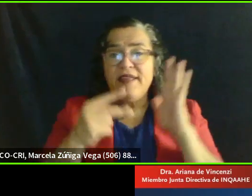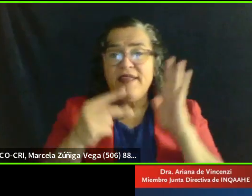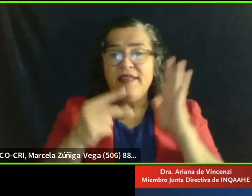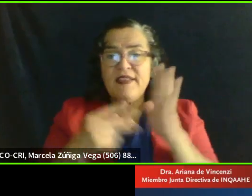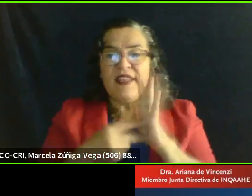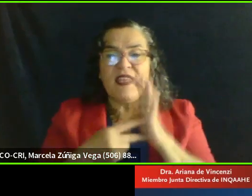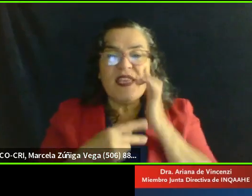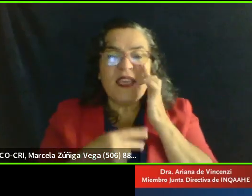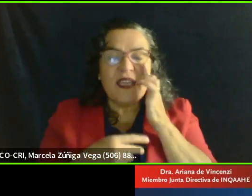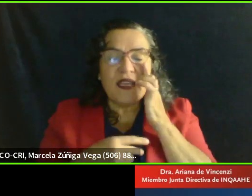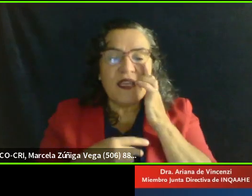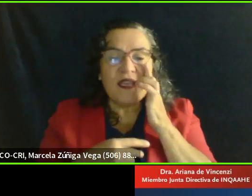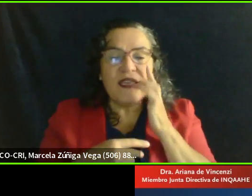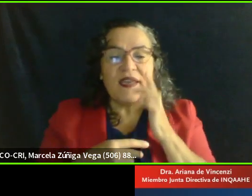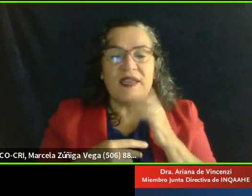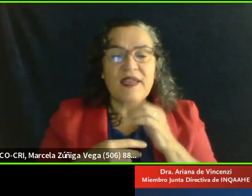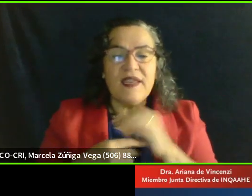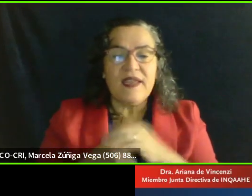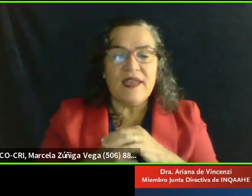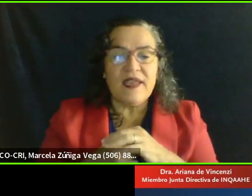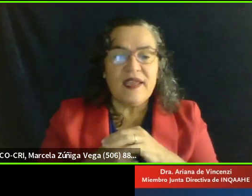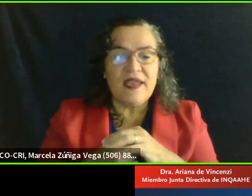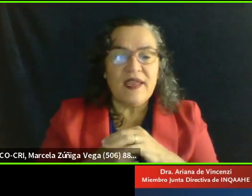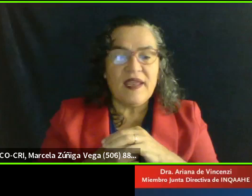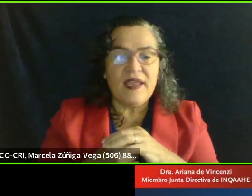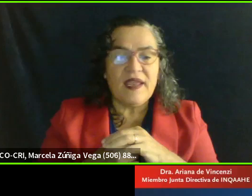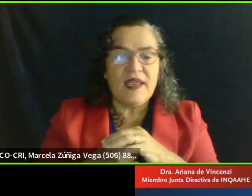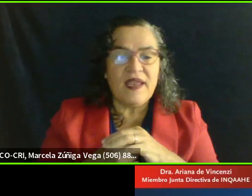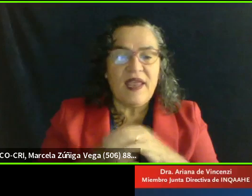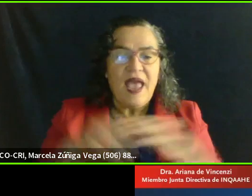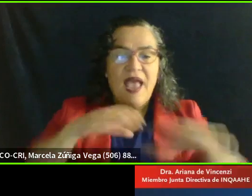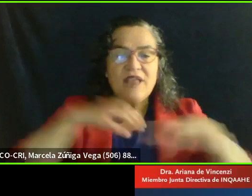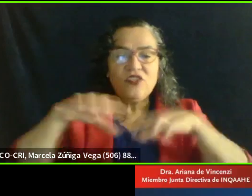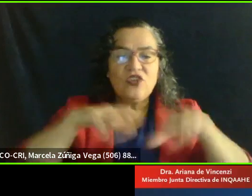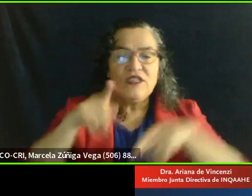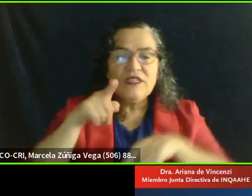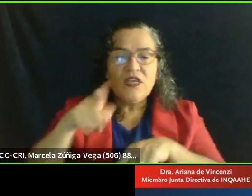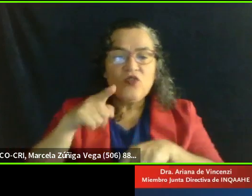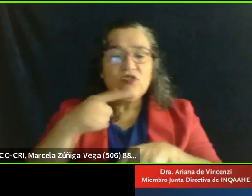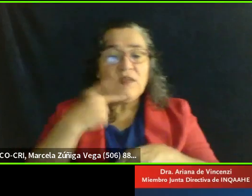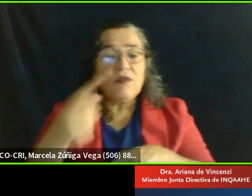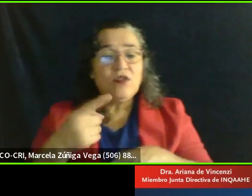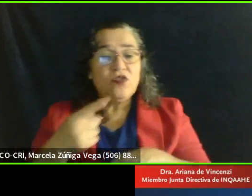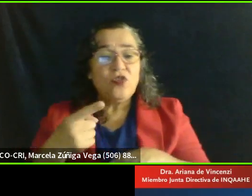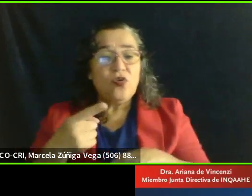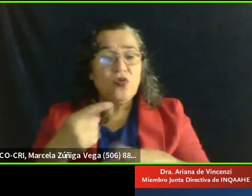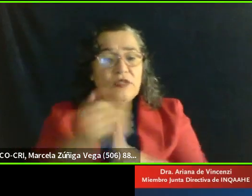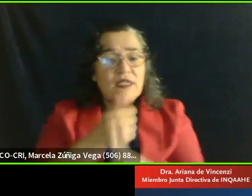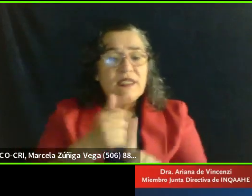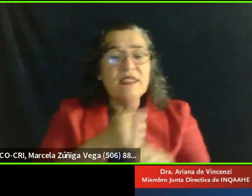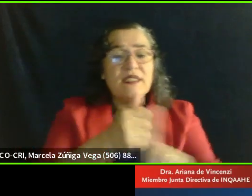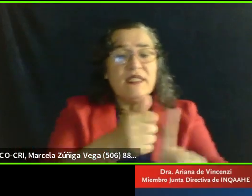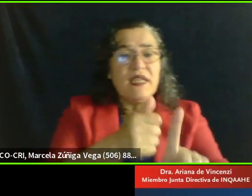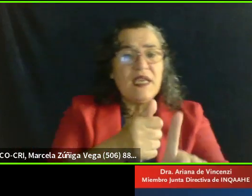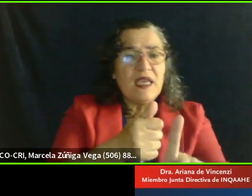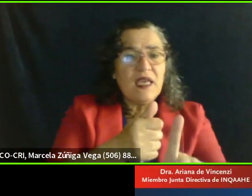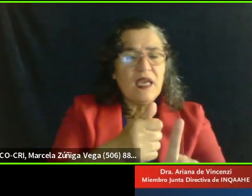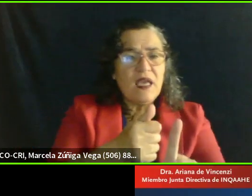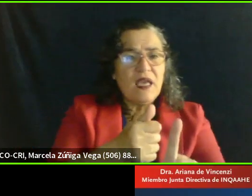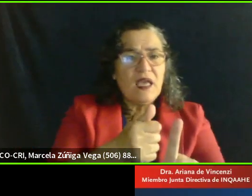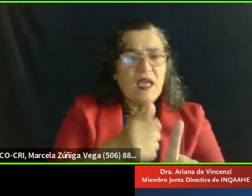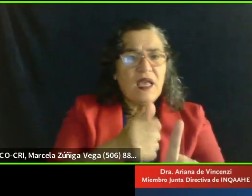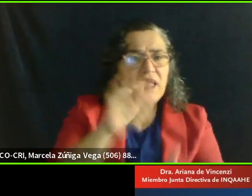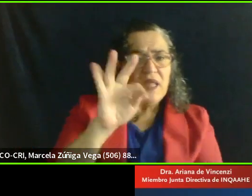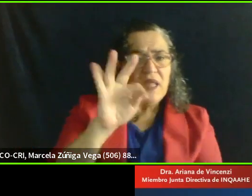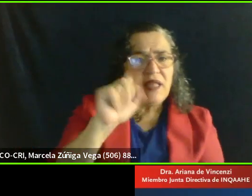de las competencias, ¿se sigue alguna taxonomía en particular? Para definir, vuélvame a preguntar,